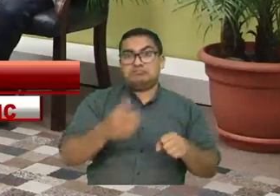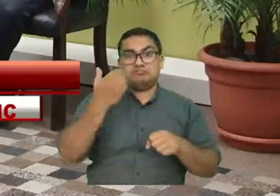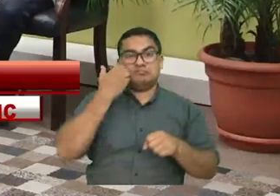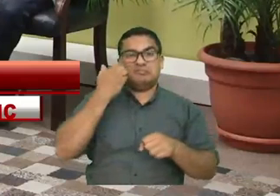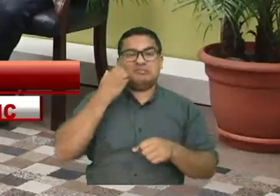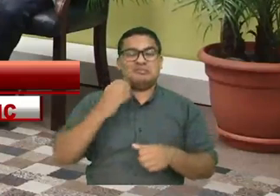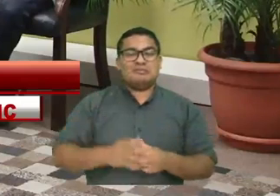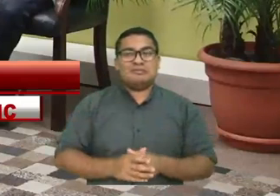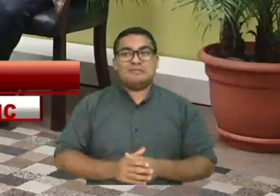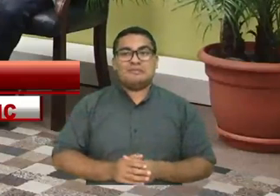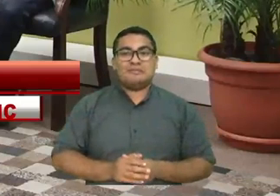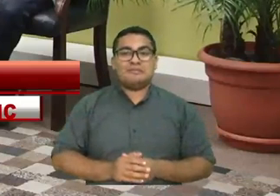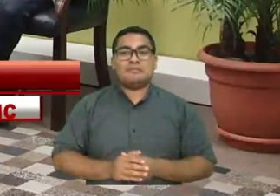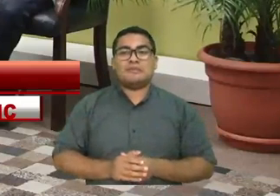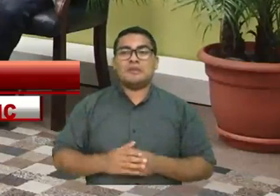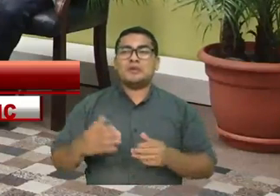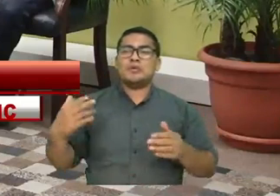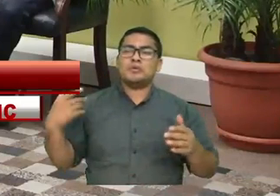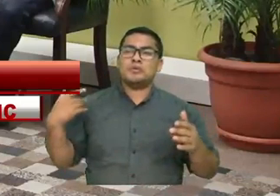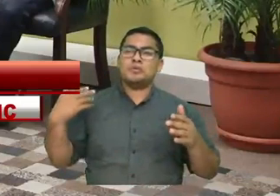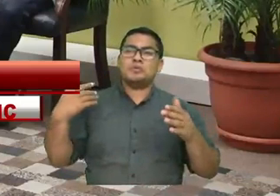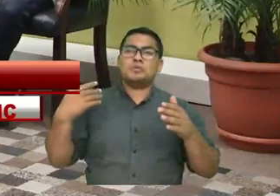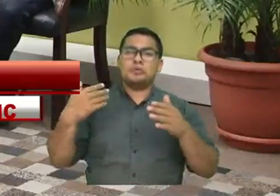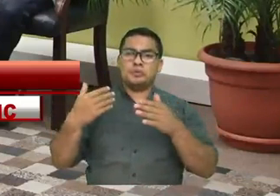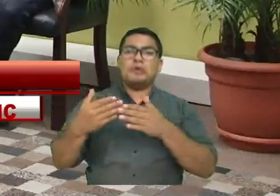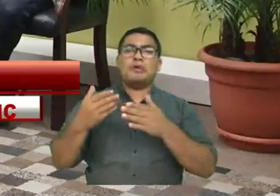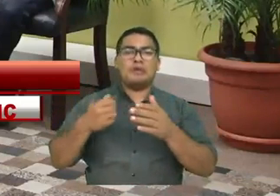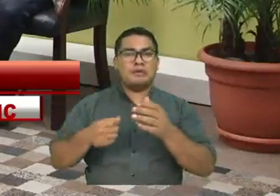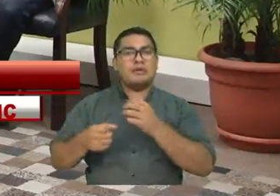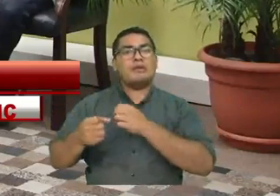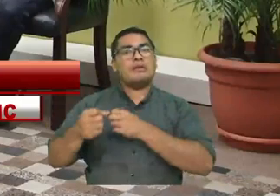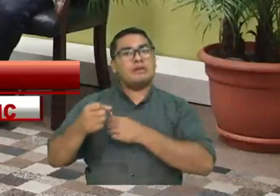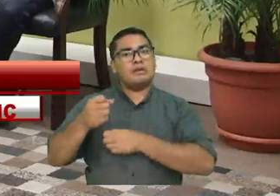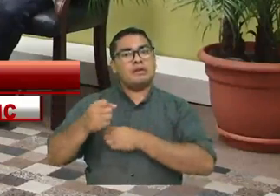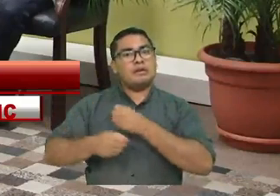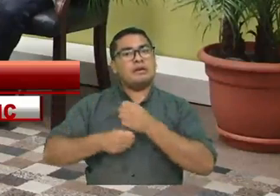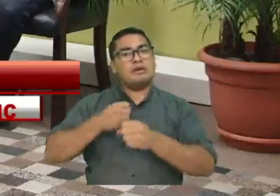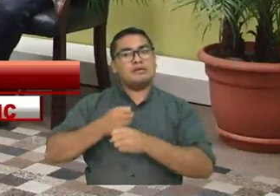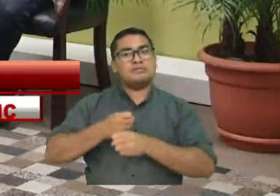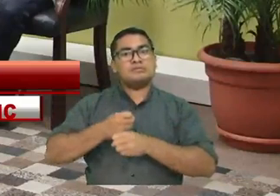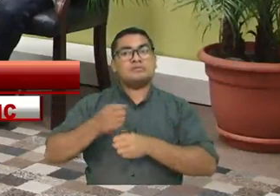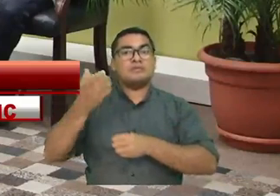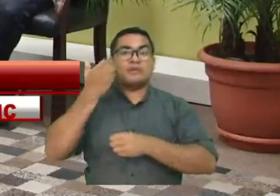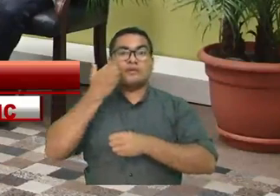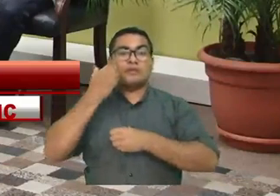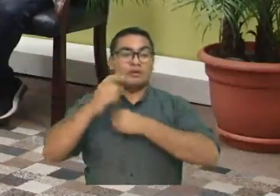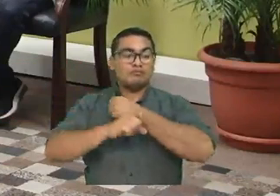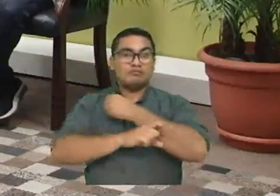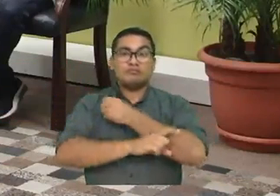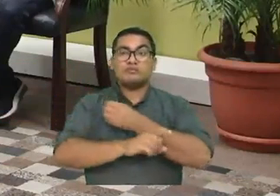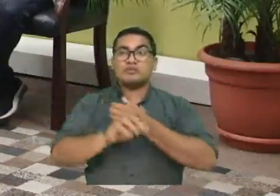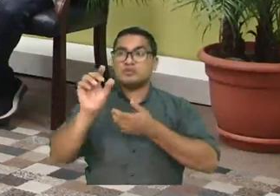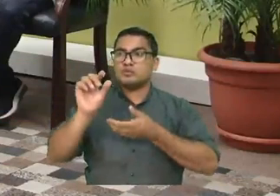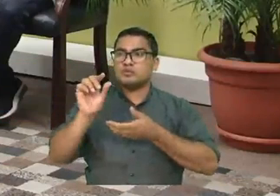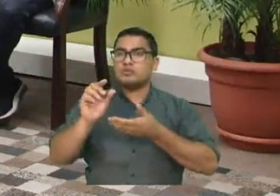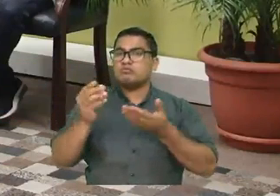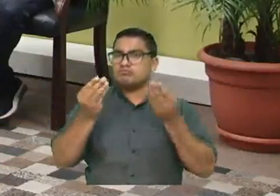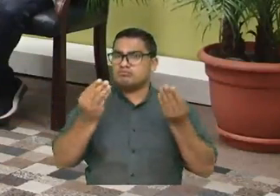En estos años atrás, ¿han disminuido los casos o siempre siguen